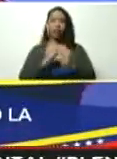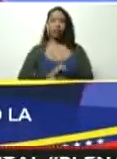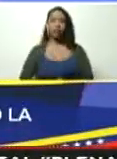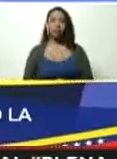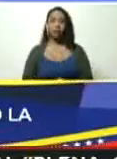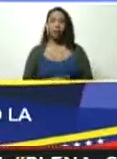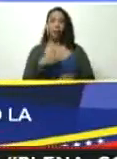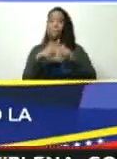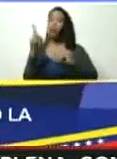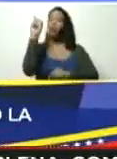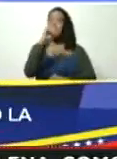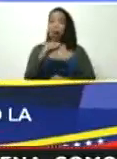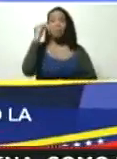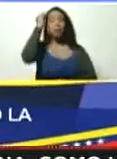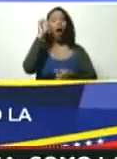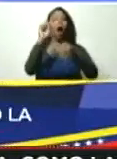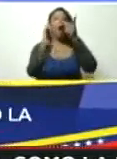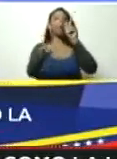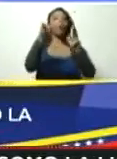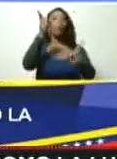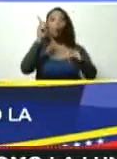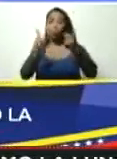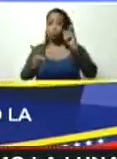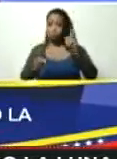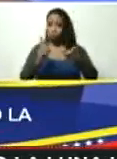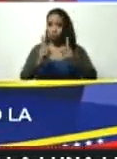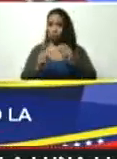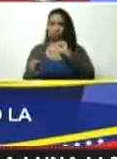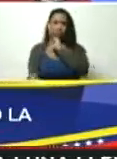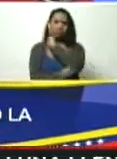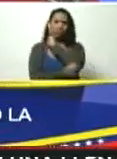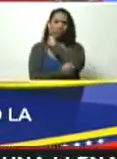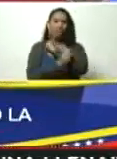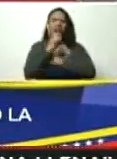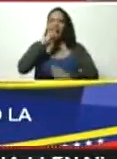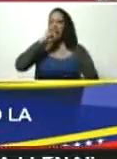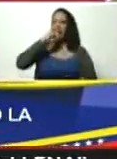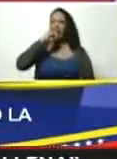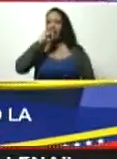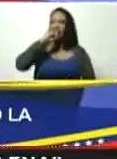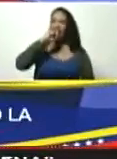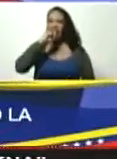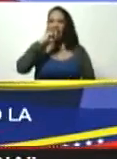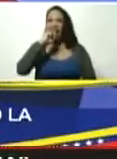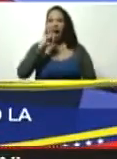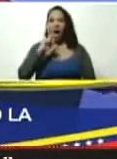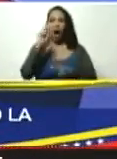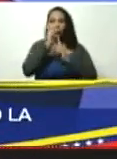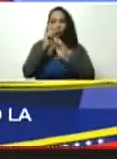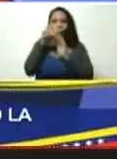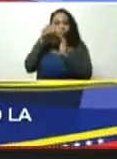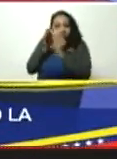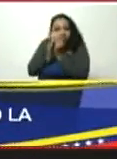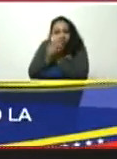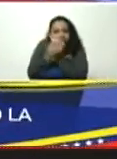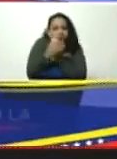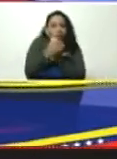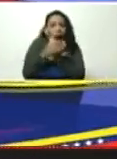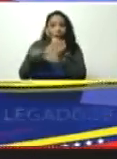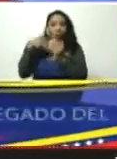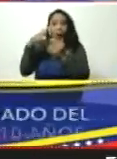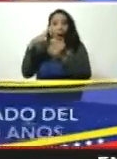Pero también lo pensaban algunos mezquinos y envidiosos que andaban agazapados por ahí y después saltaron